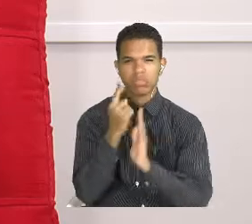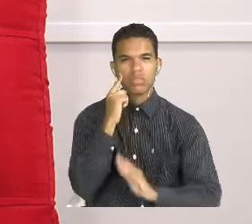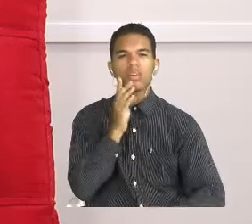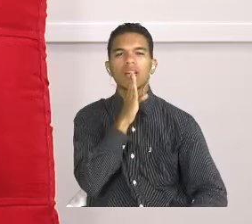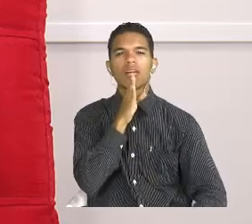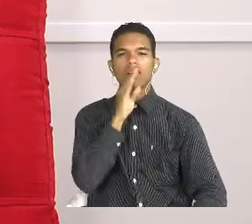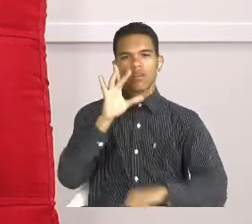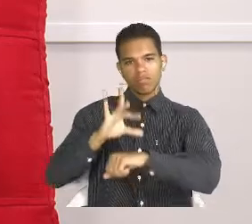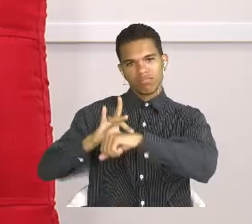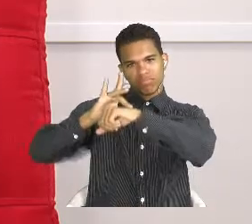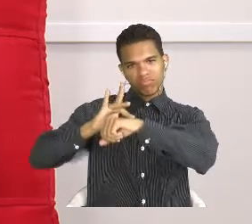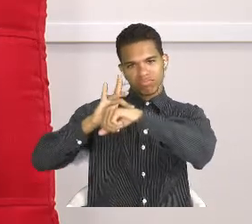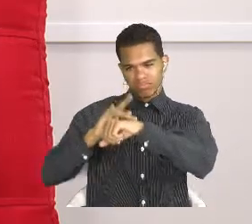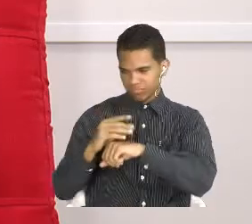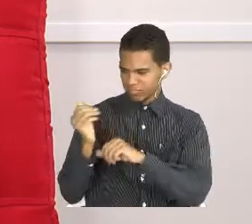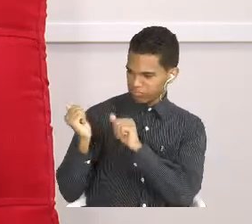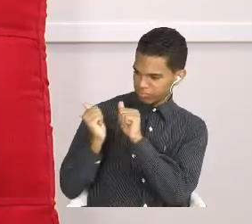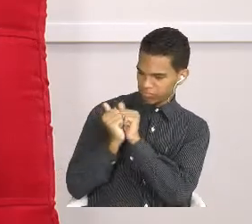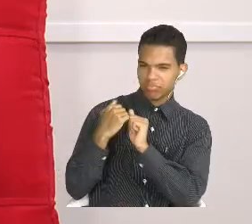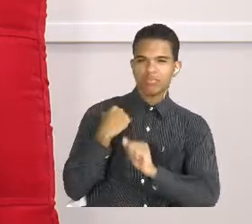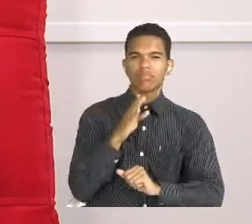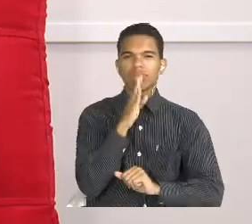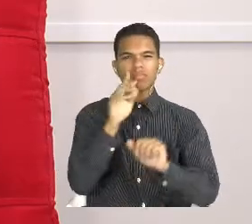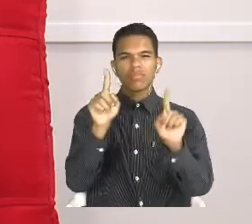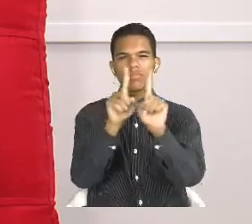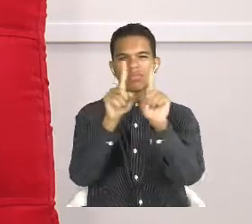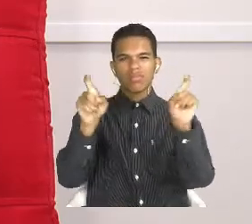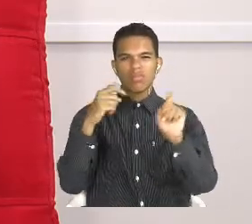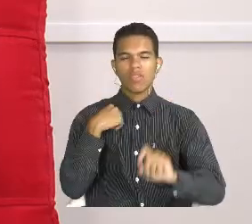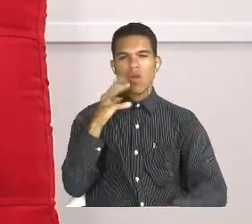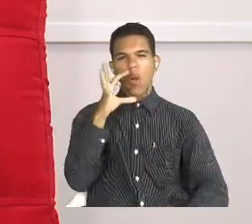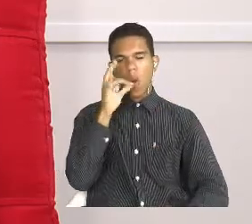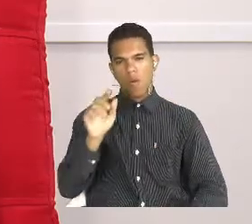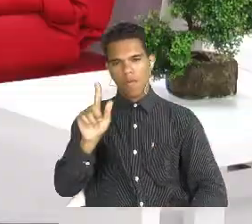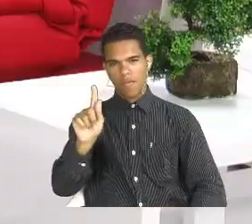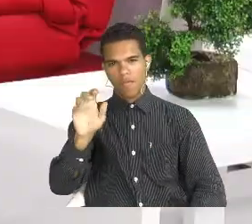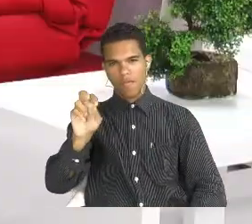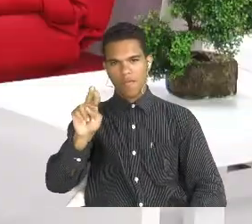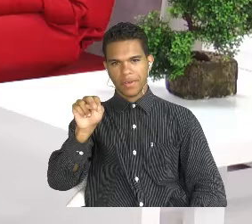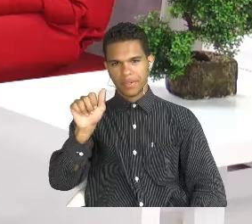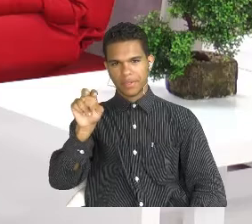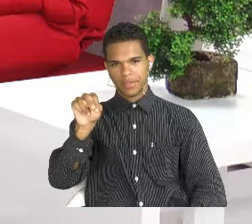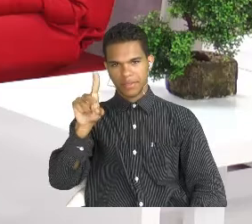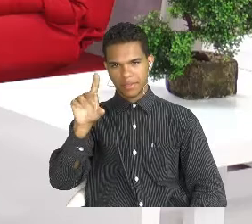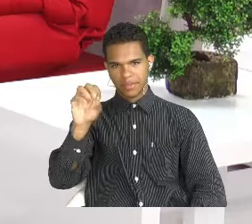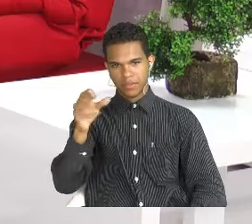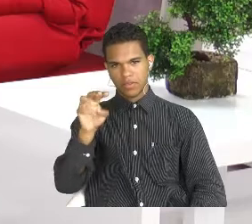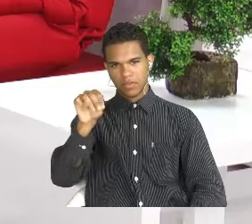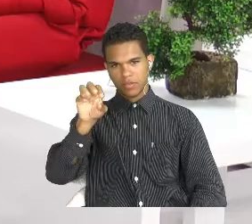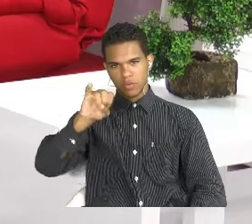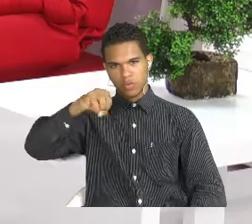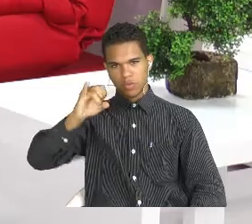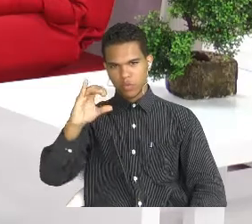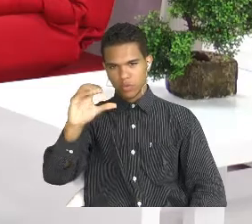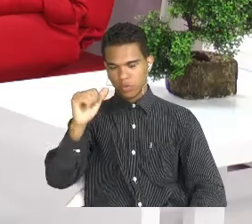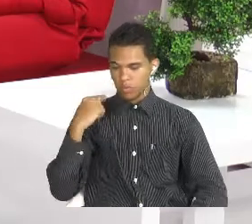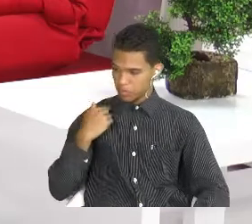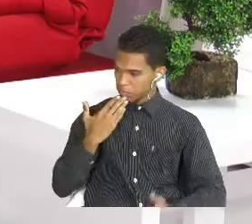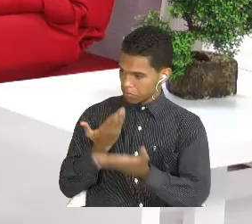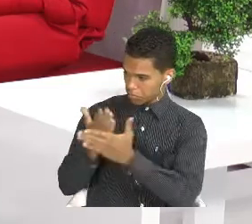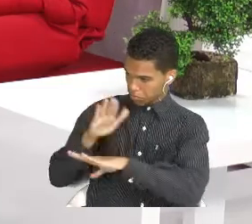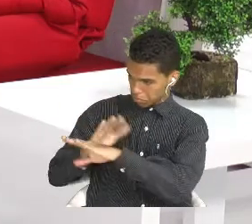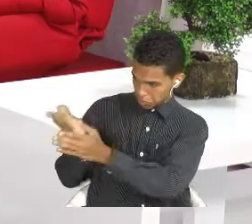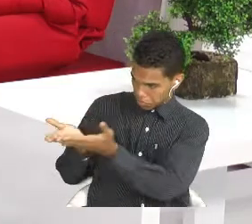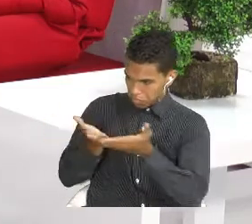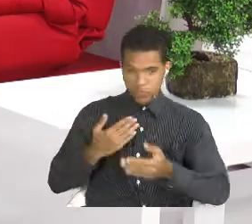mejores médicos. Y hoy nos acompaña el tema del día el doctor Fernando Mujica. Doctor, muy buenas tardes y bienvenido. Hola, muy buenas tardes. Muy buenas tardes a